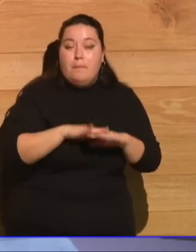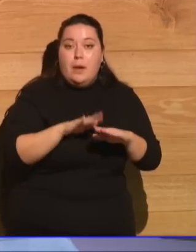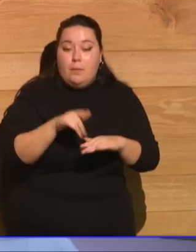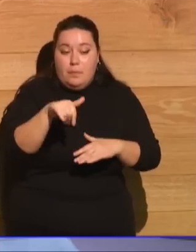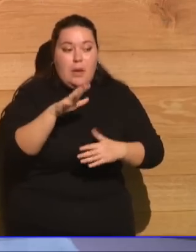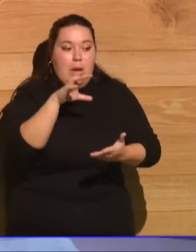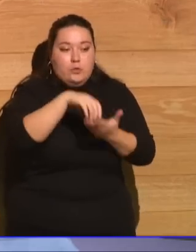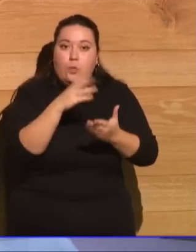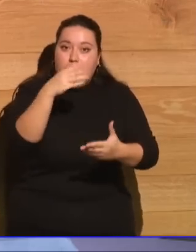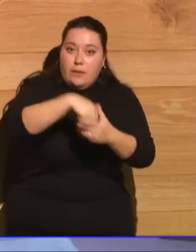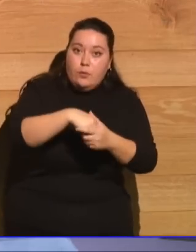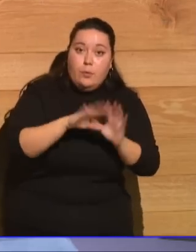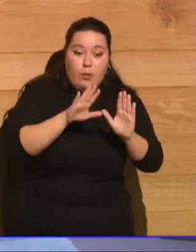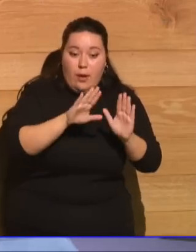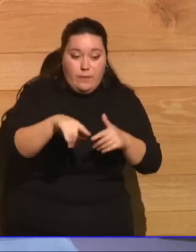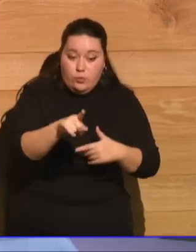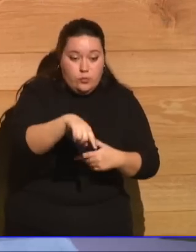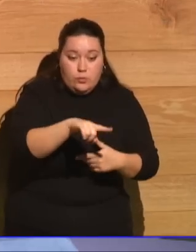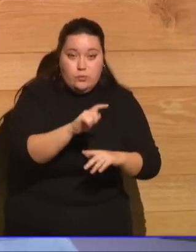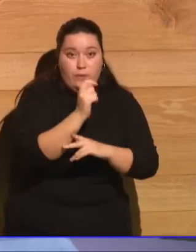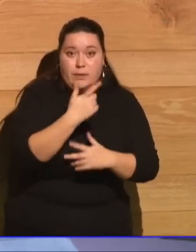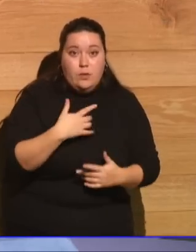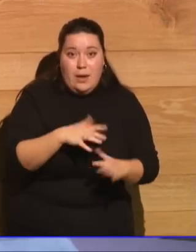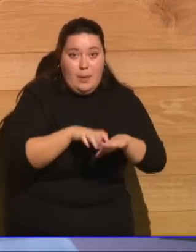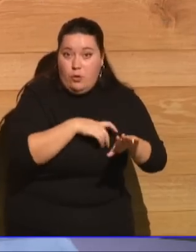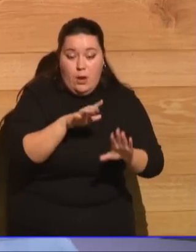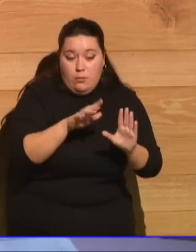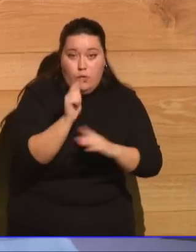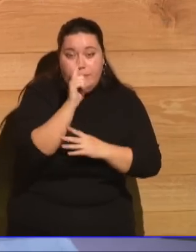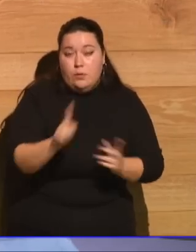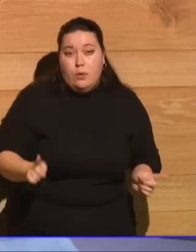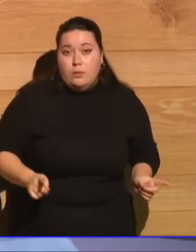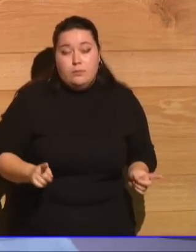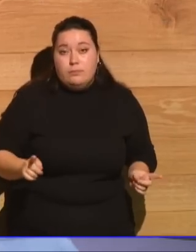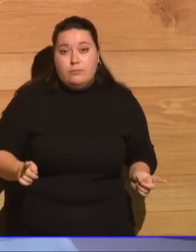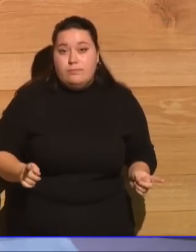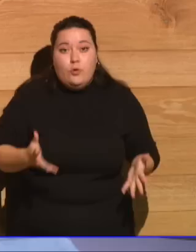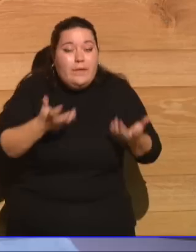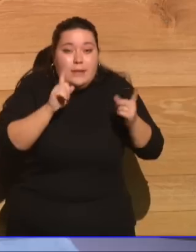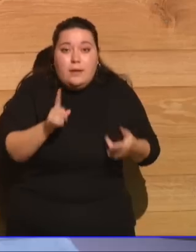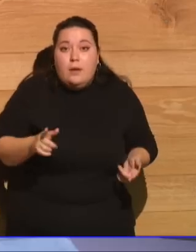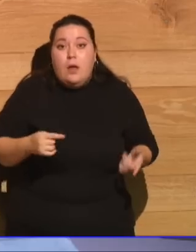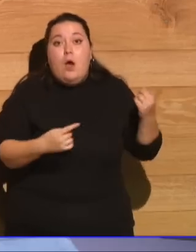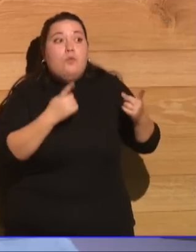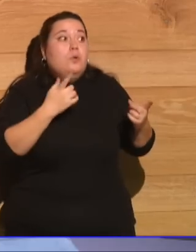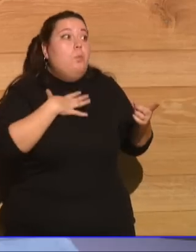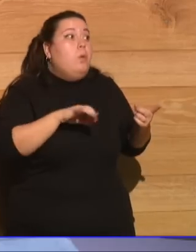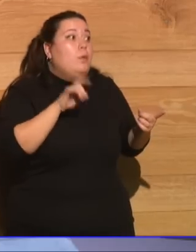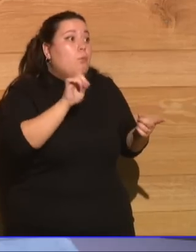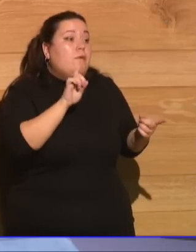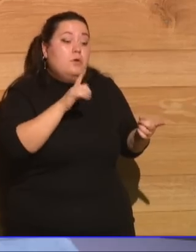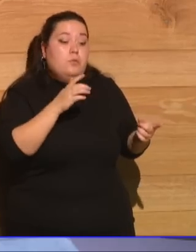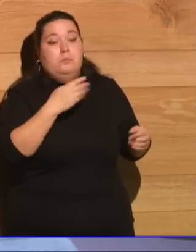de esta escuela, pero en general no lo vais a lograr. La mayor parte de vosotros no lo vais a lograr. O uno va a ser, en el mejor de los casos, profesor de una escuela como